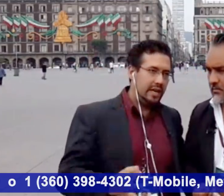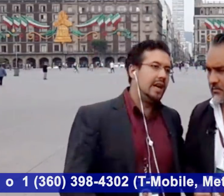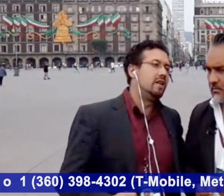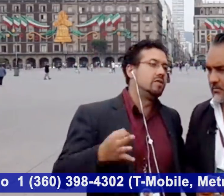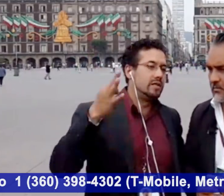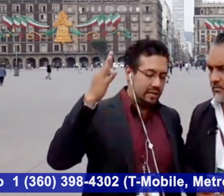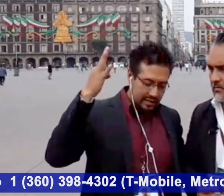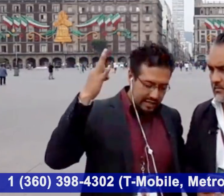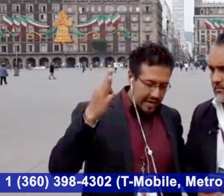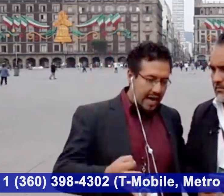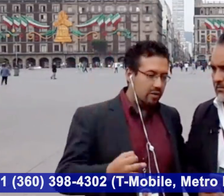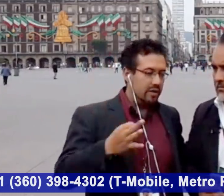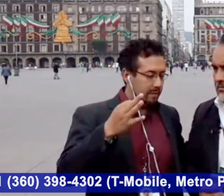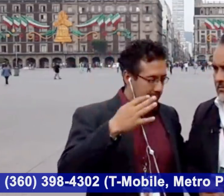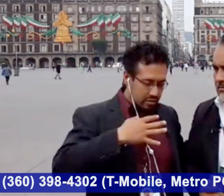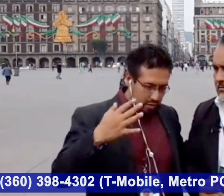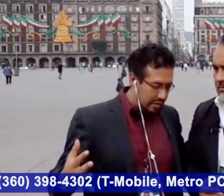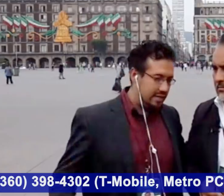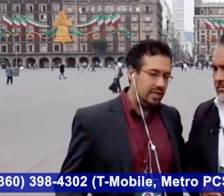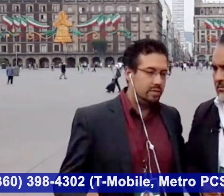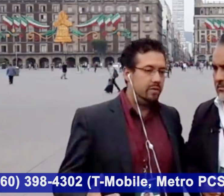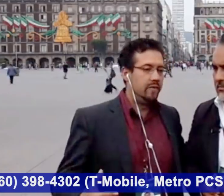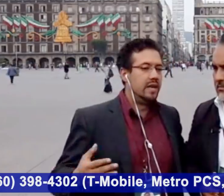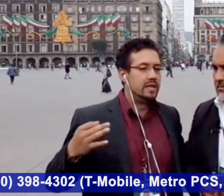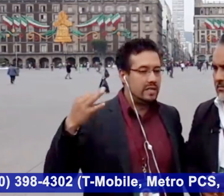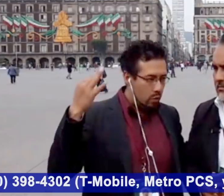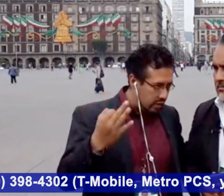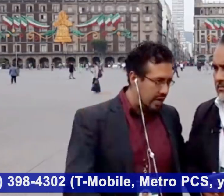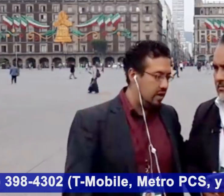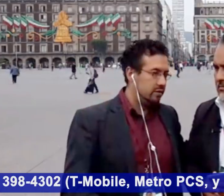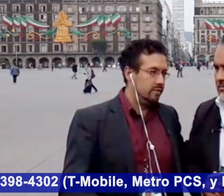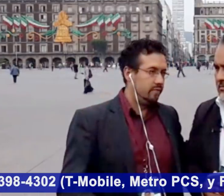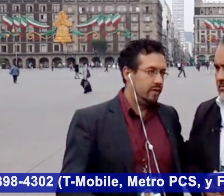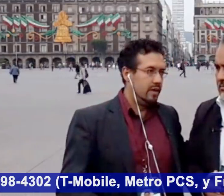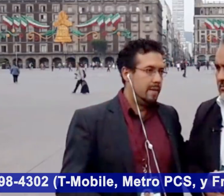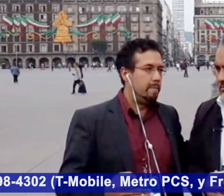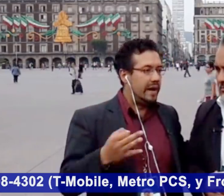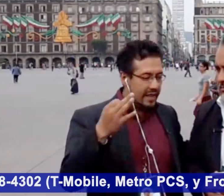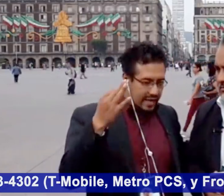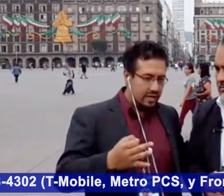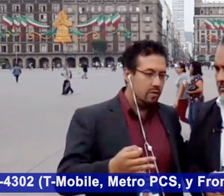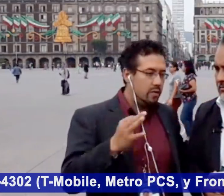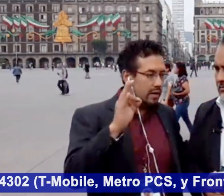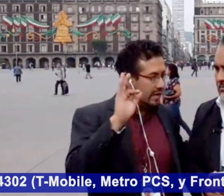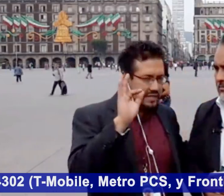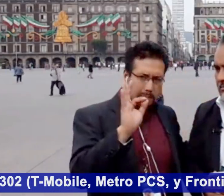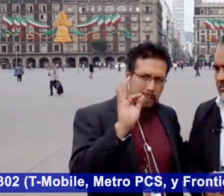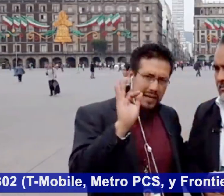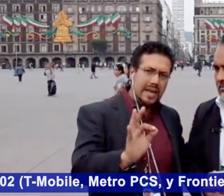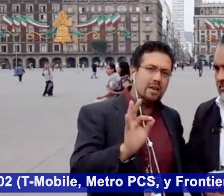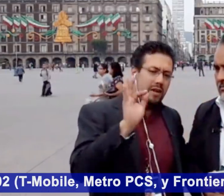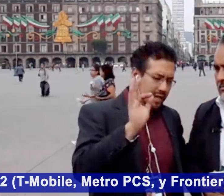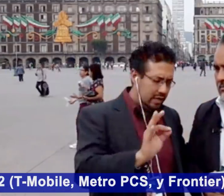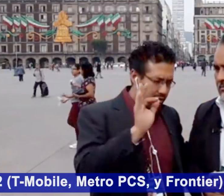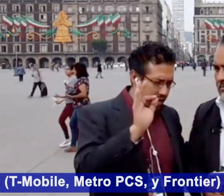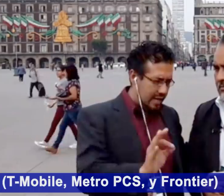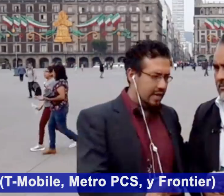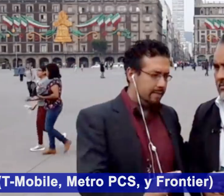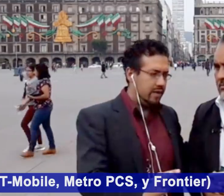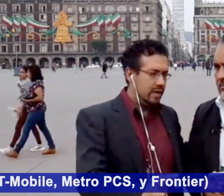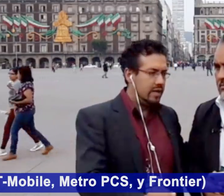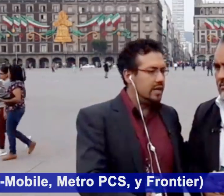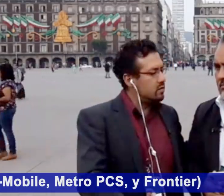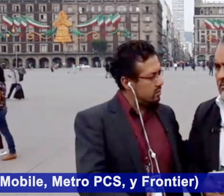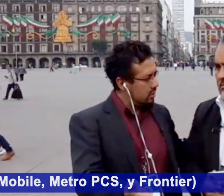de mexicanos llegaron, pasó lo del sismo, se unieron para dar ese pequeño granito de